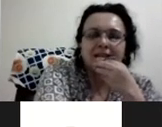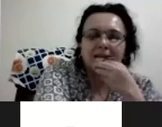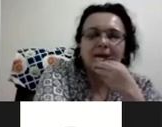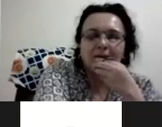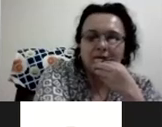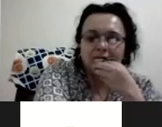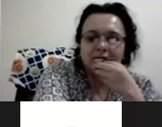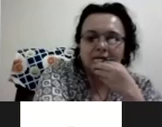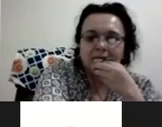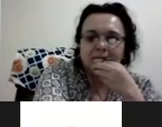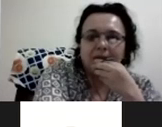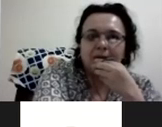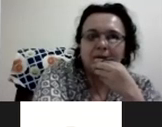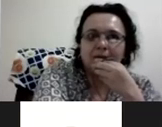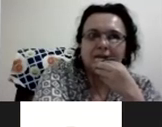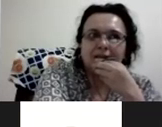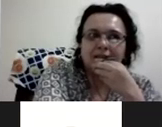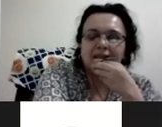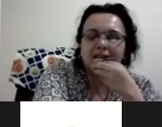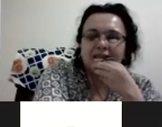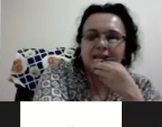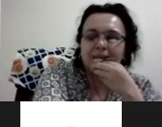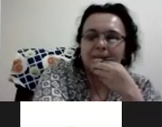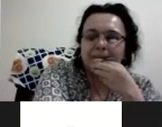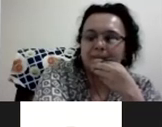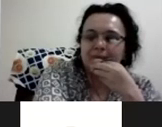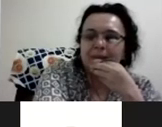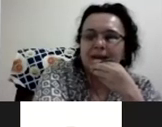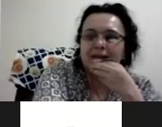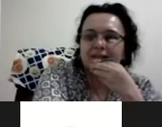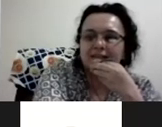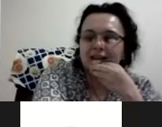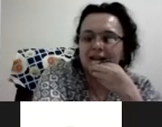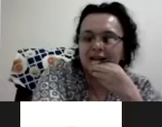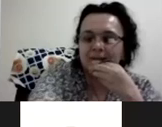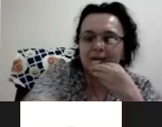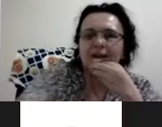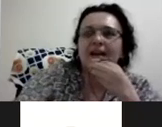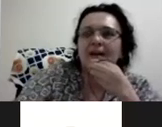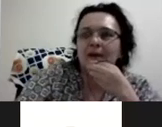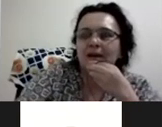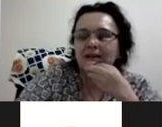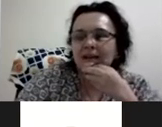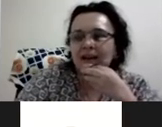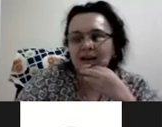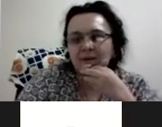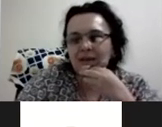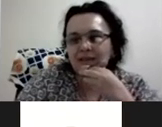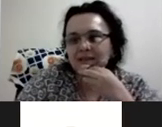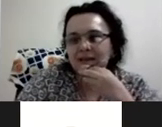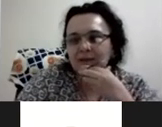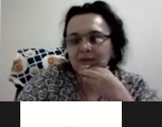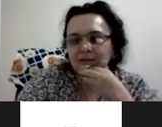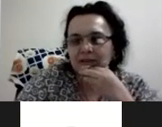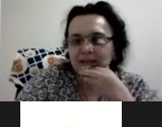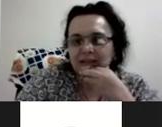que es de El Salvador, pero tiene unas palabras tan raras. Bueno, el Jaraguá es